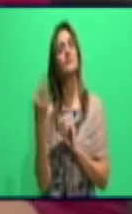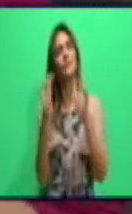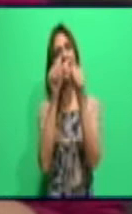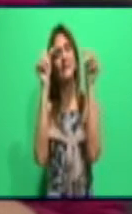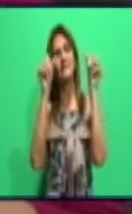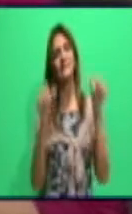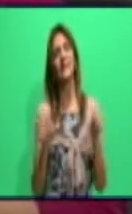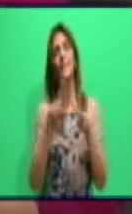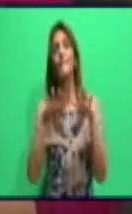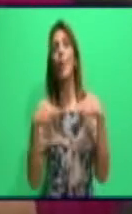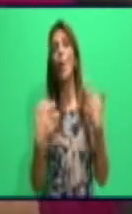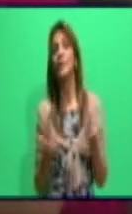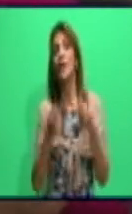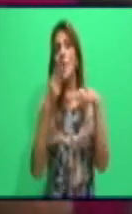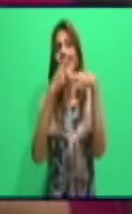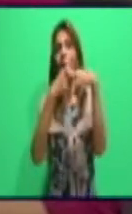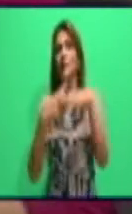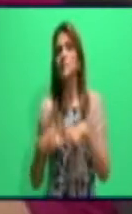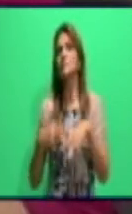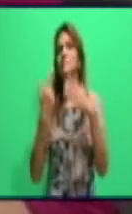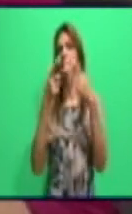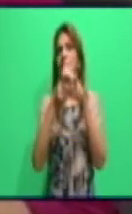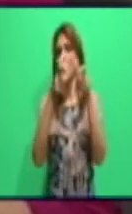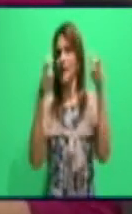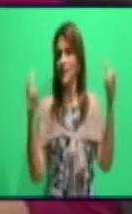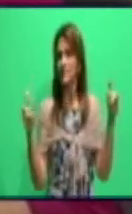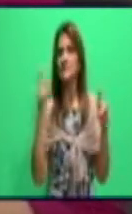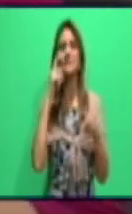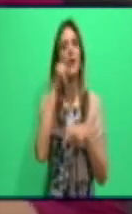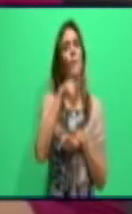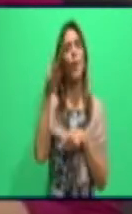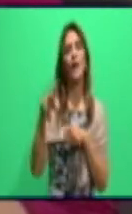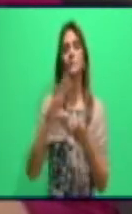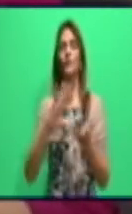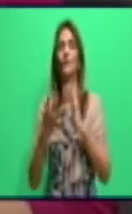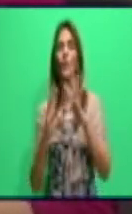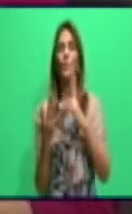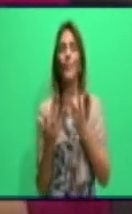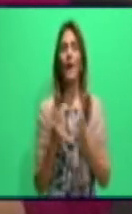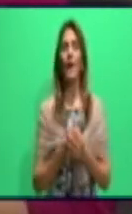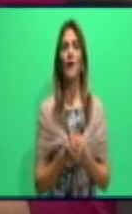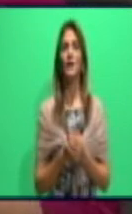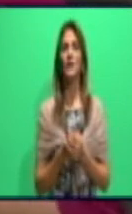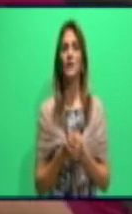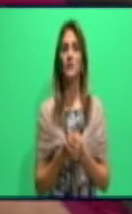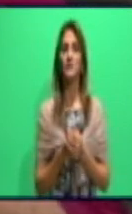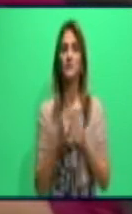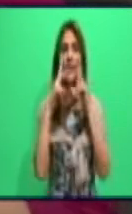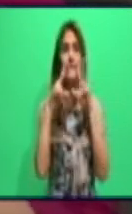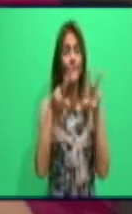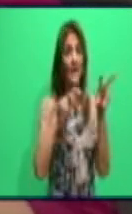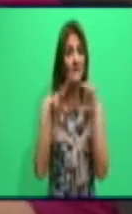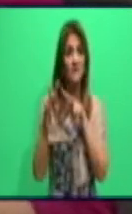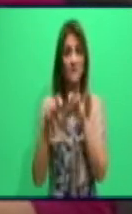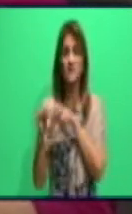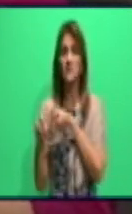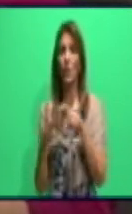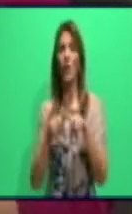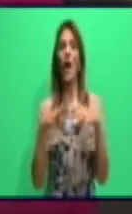demasiado amplia. Se están buscando los mecanismos de perfección. Cada día perfeccionamos más. Hay un grupo